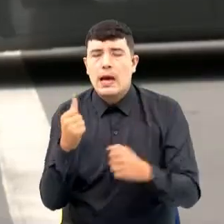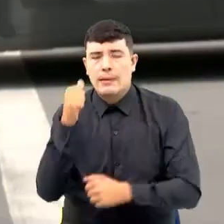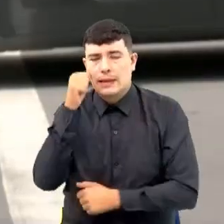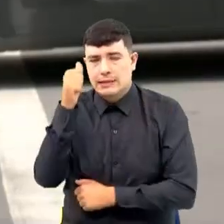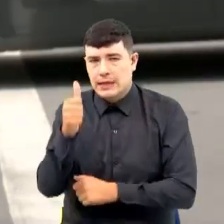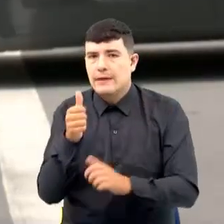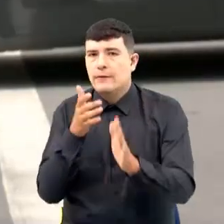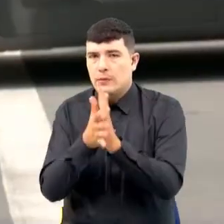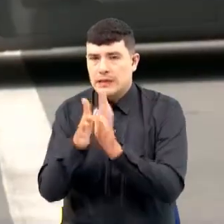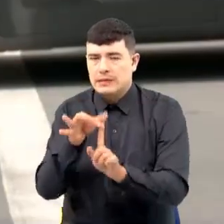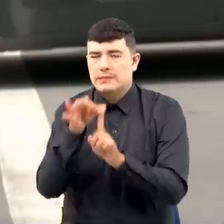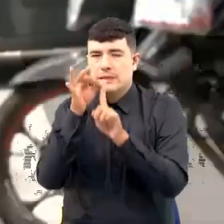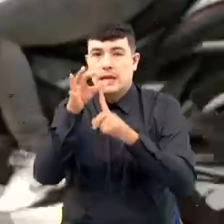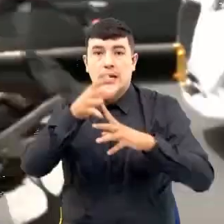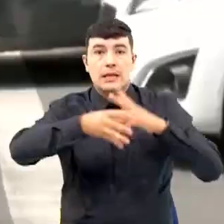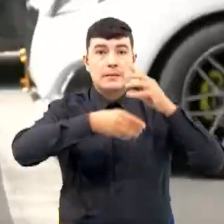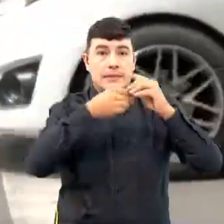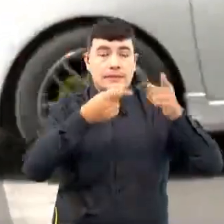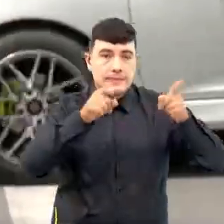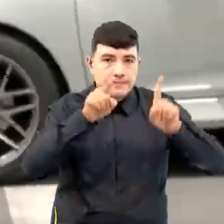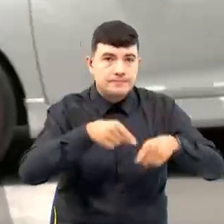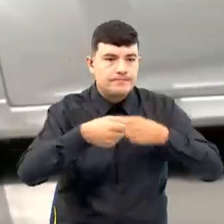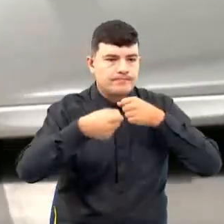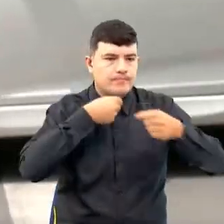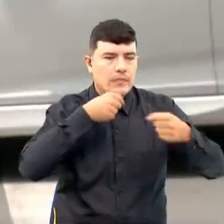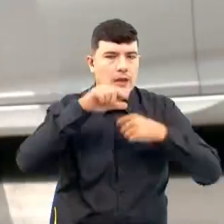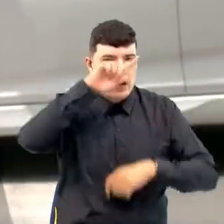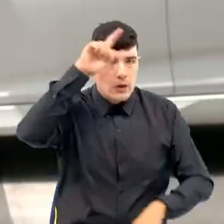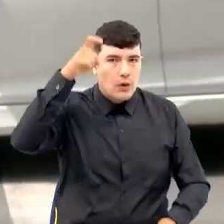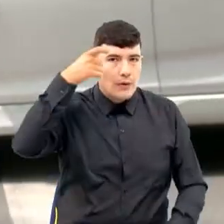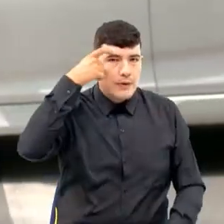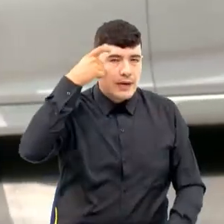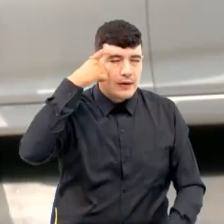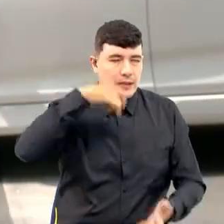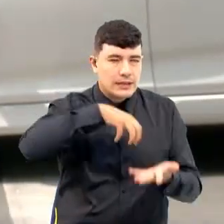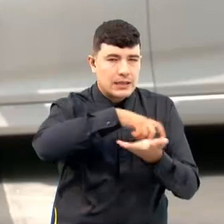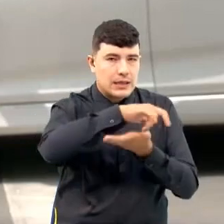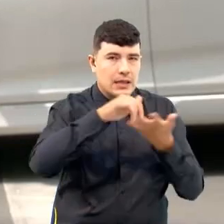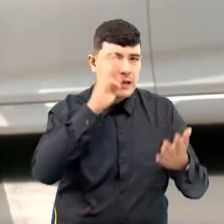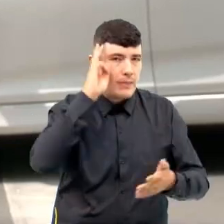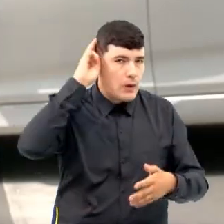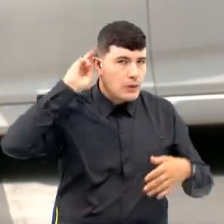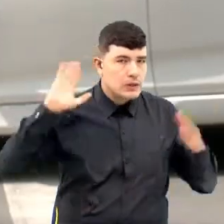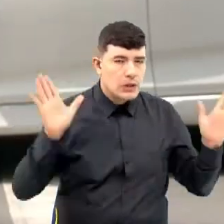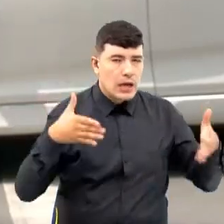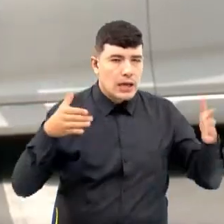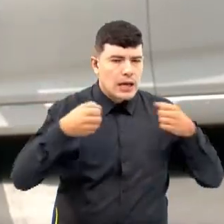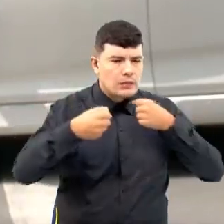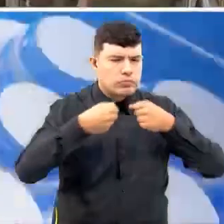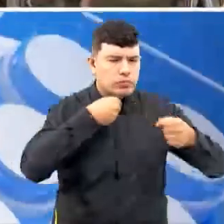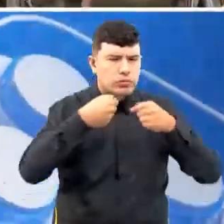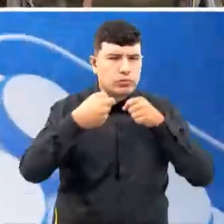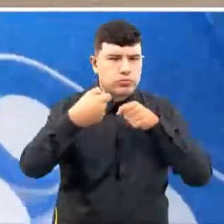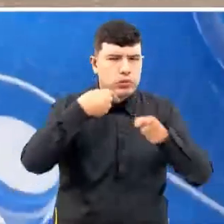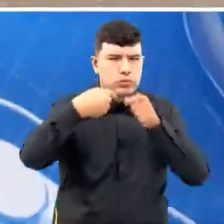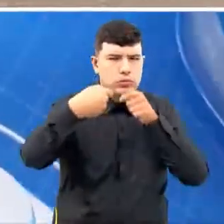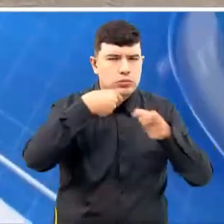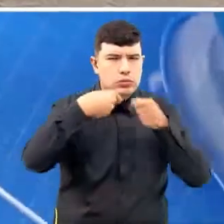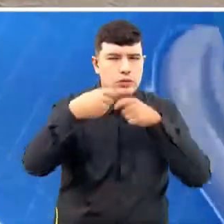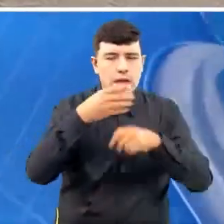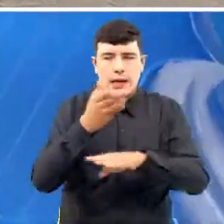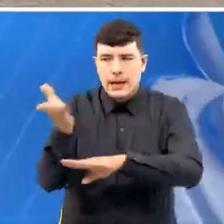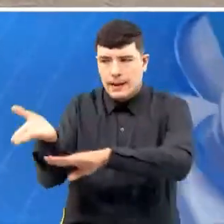también tenemos el full o la entrevista del gobernador de Santander, Mauricio Aguilar, quien le hizo peticiones concretas al